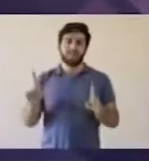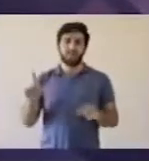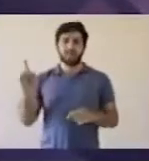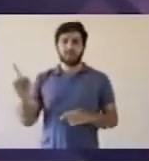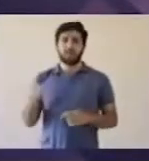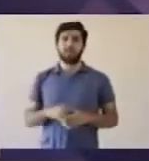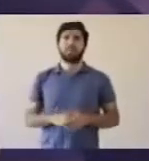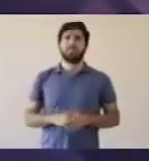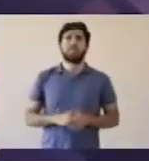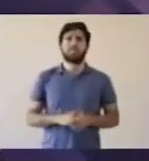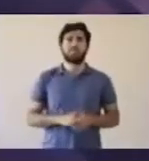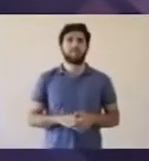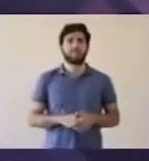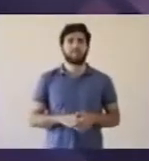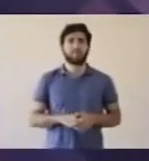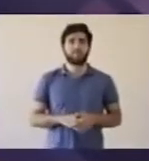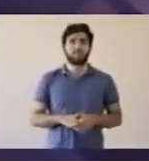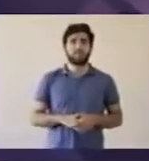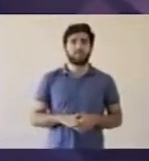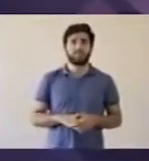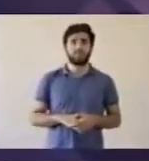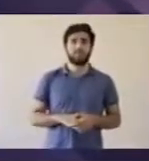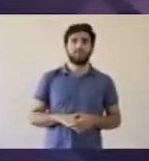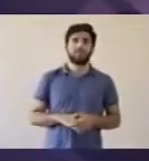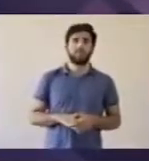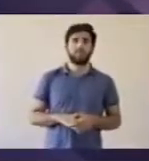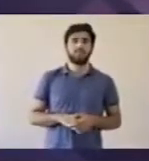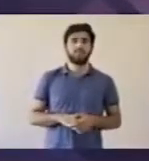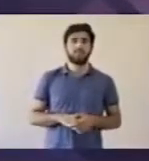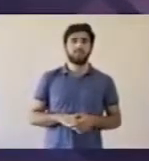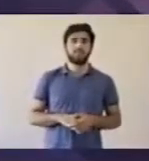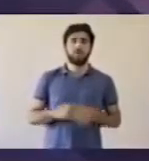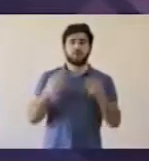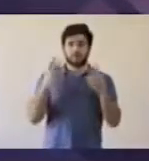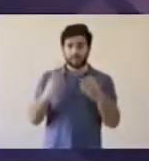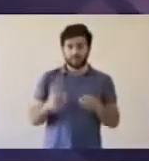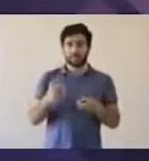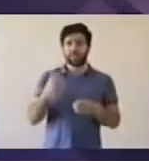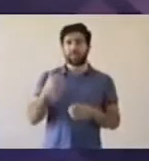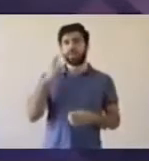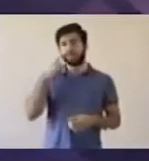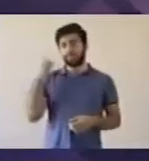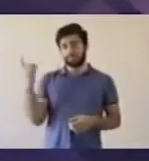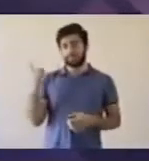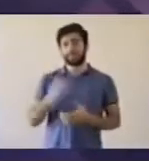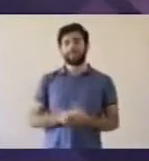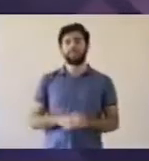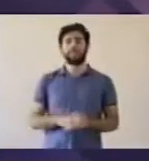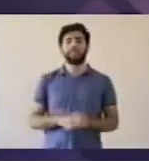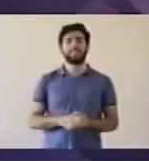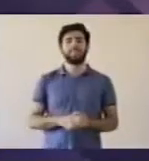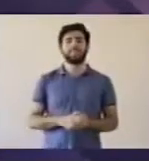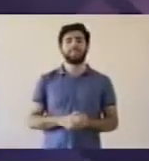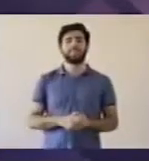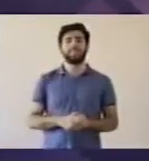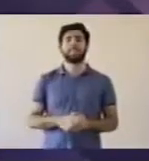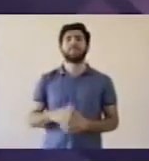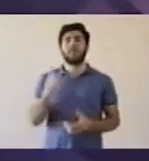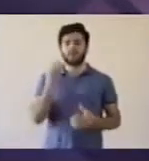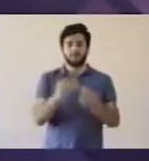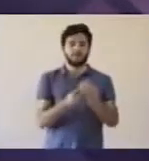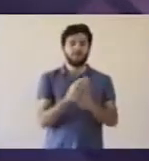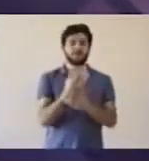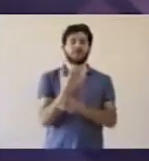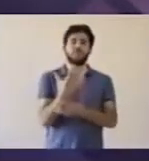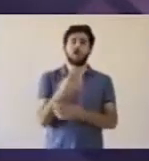le agregamos la palabra rojo, que sería Chiriri. Digámoslo nuevamente, Chiriri.